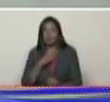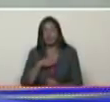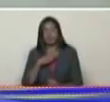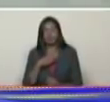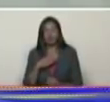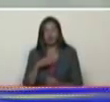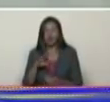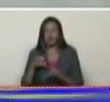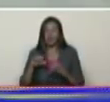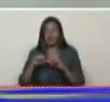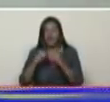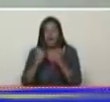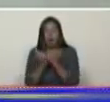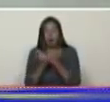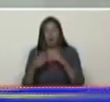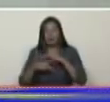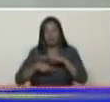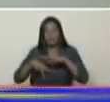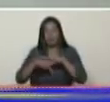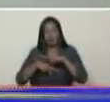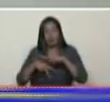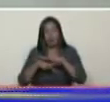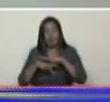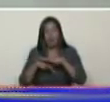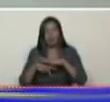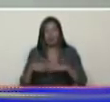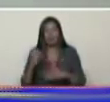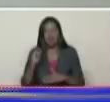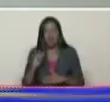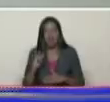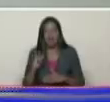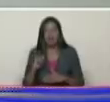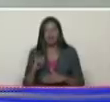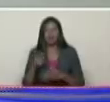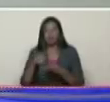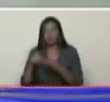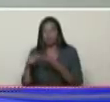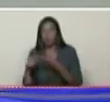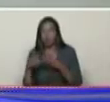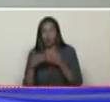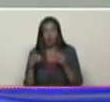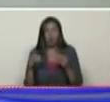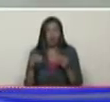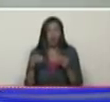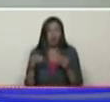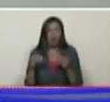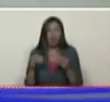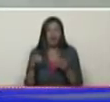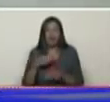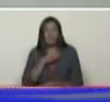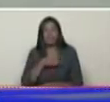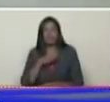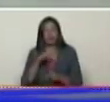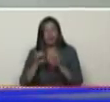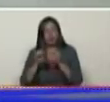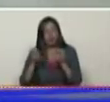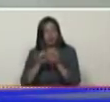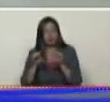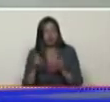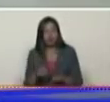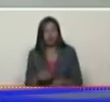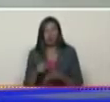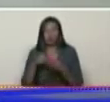aulas de preescolar. Y todas las bases de misiones tienen que funcionar la misión Robinson, tiene que funcionar la misión Riva. Toda base de misión debe